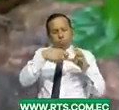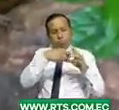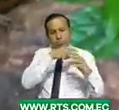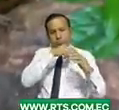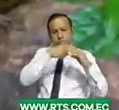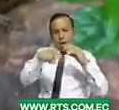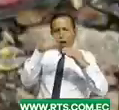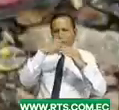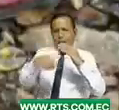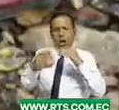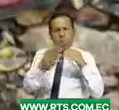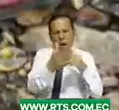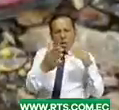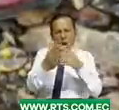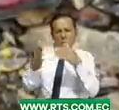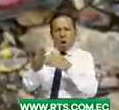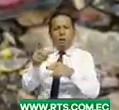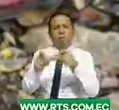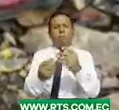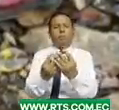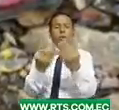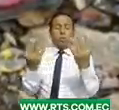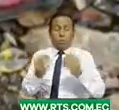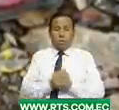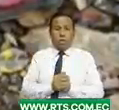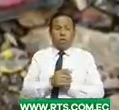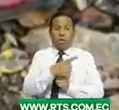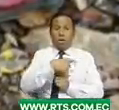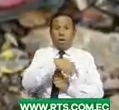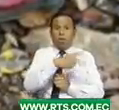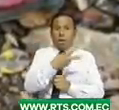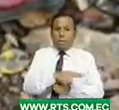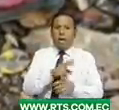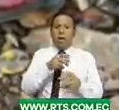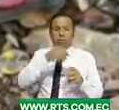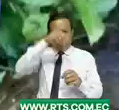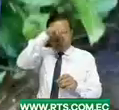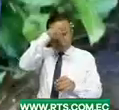Estarían también involucrados en minería ilegal. Hay 9 detenidos,